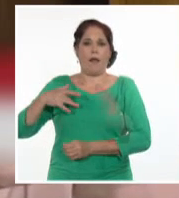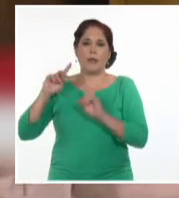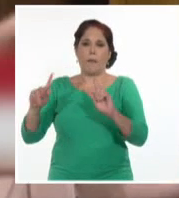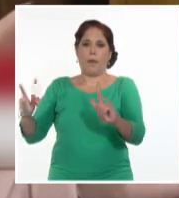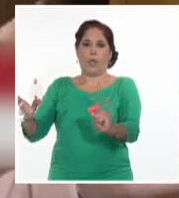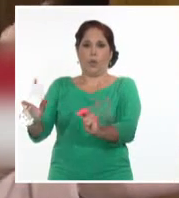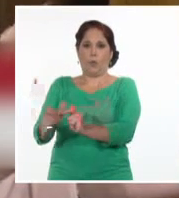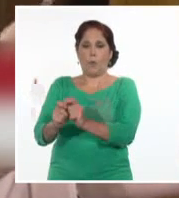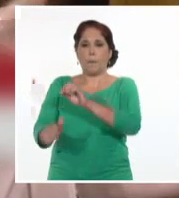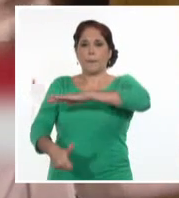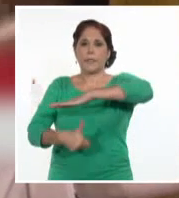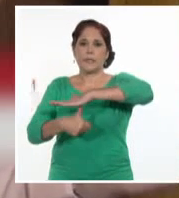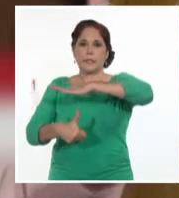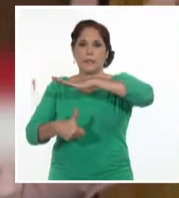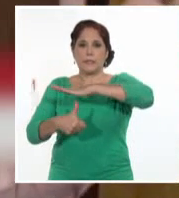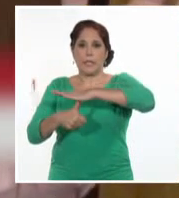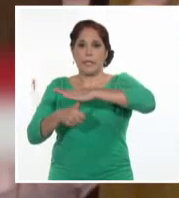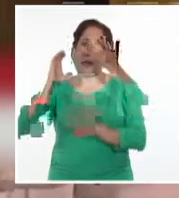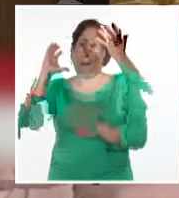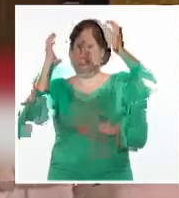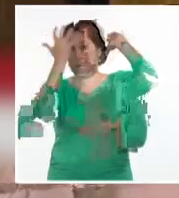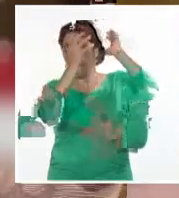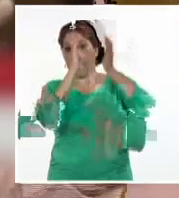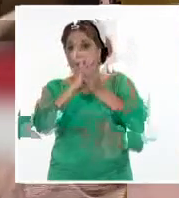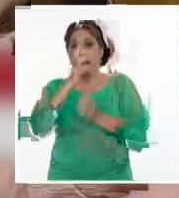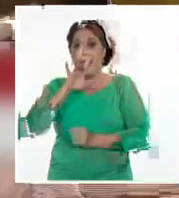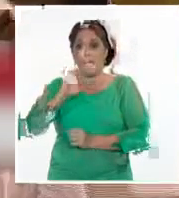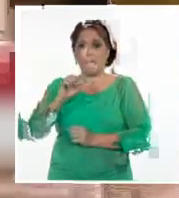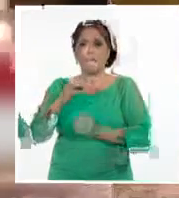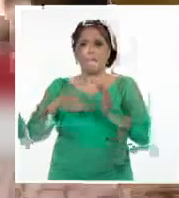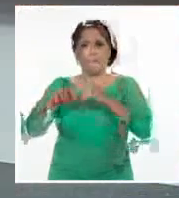con el presidente Javier Milei y el ministro de Economía.